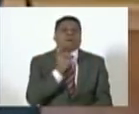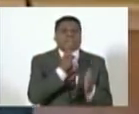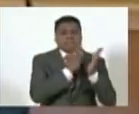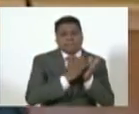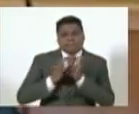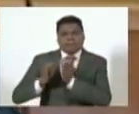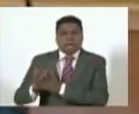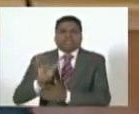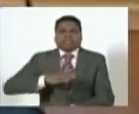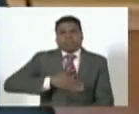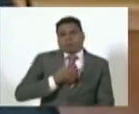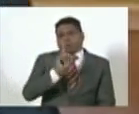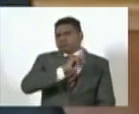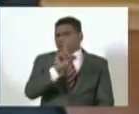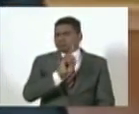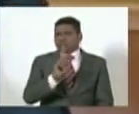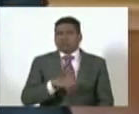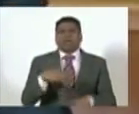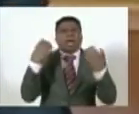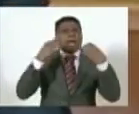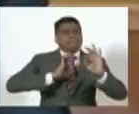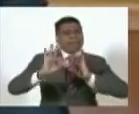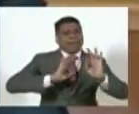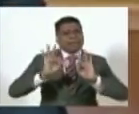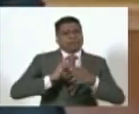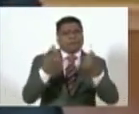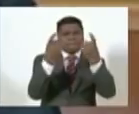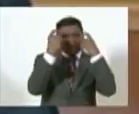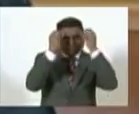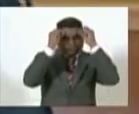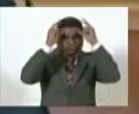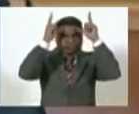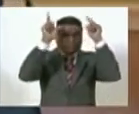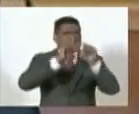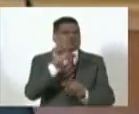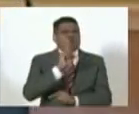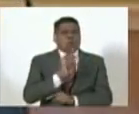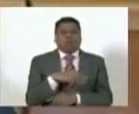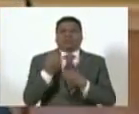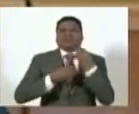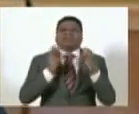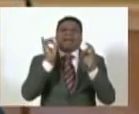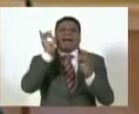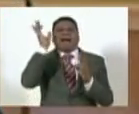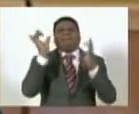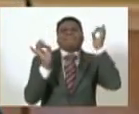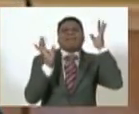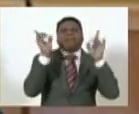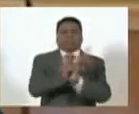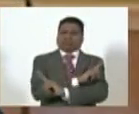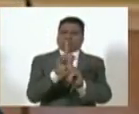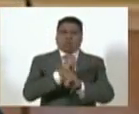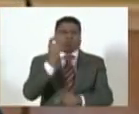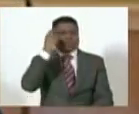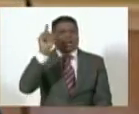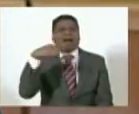tiene? ¿La doctrina que hoy tiene? ¿La preparación que hoy tiene? No. Esto no se improvisa de un día para otro.